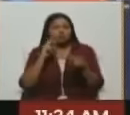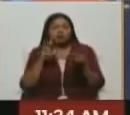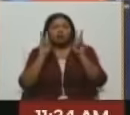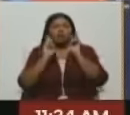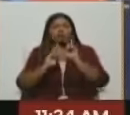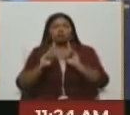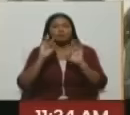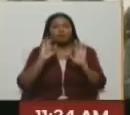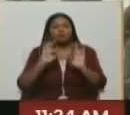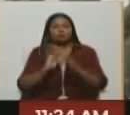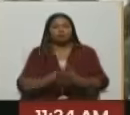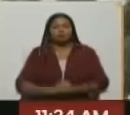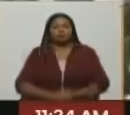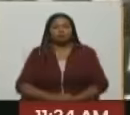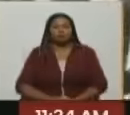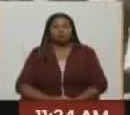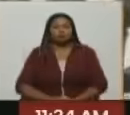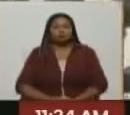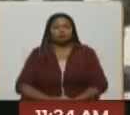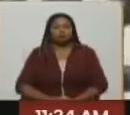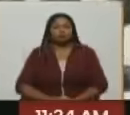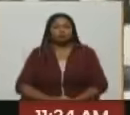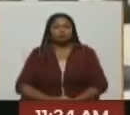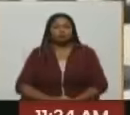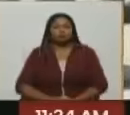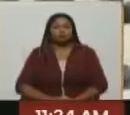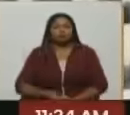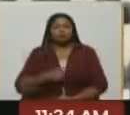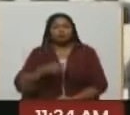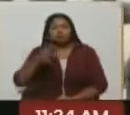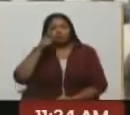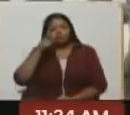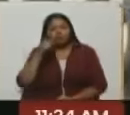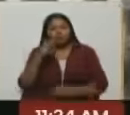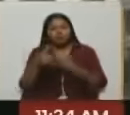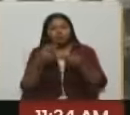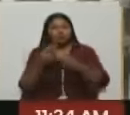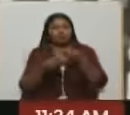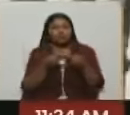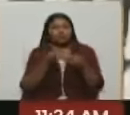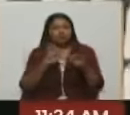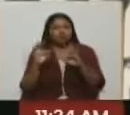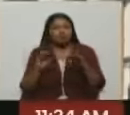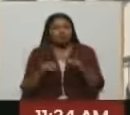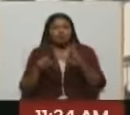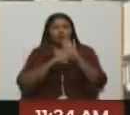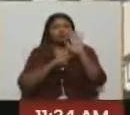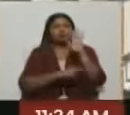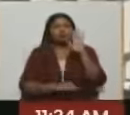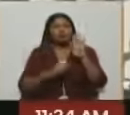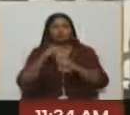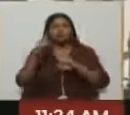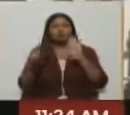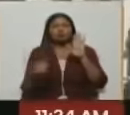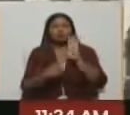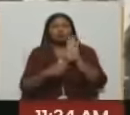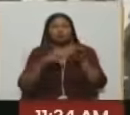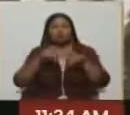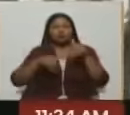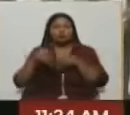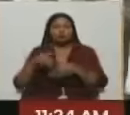limpio de la auditoría y de todo lo que se ha hecho, y el cumplimiento del cronograma